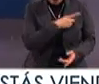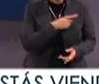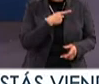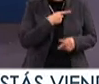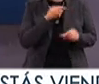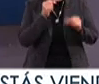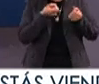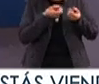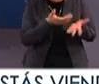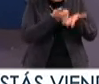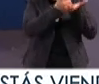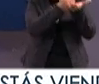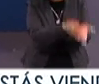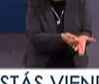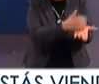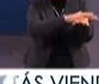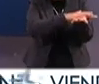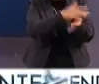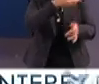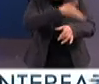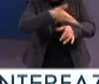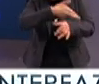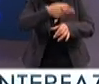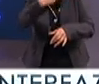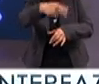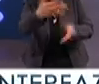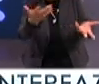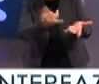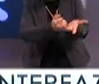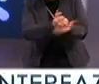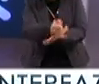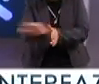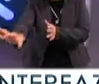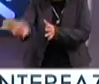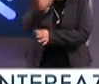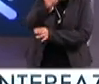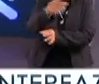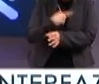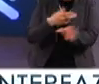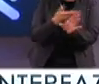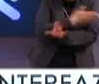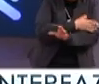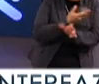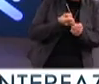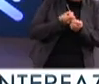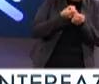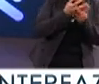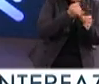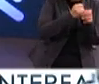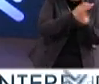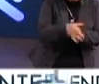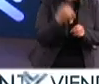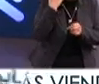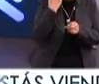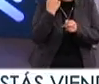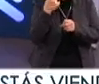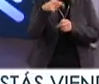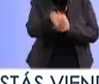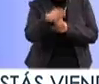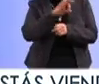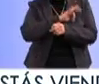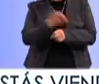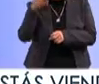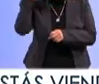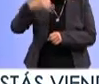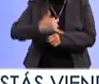se tiene que generar un proceso de toma de decisiones y esto se tiene que estructurar estructurar en cuanto a que pues a que me puedo equivocar